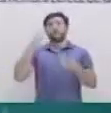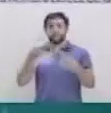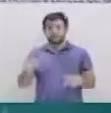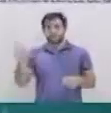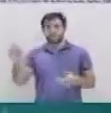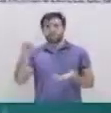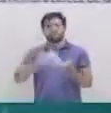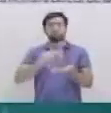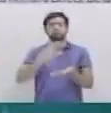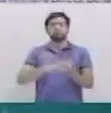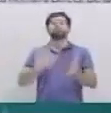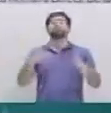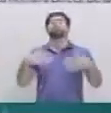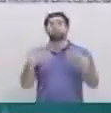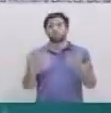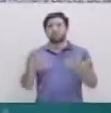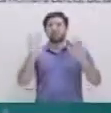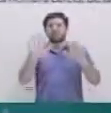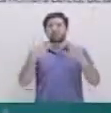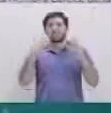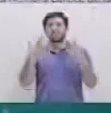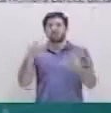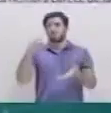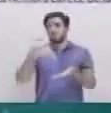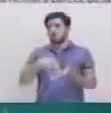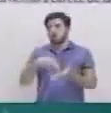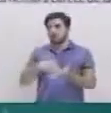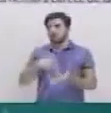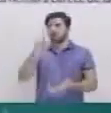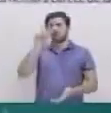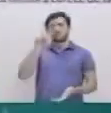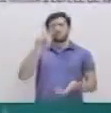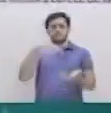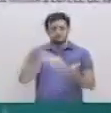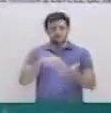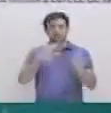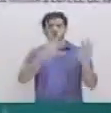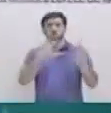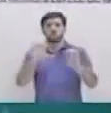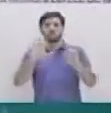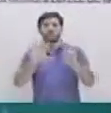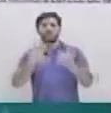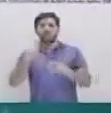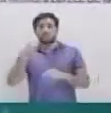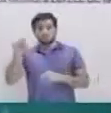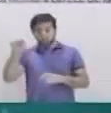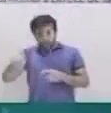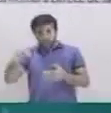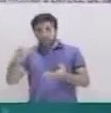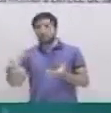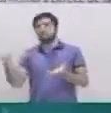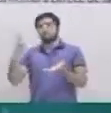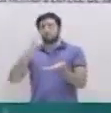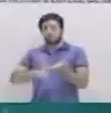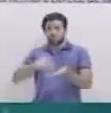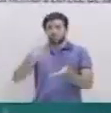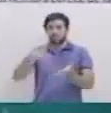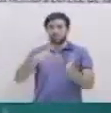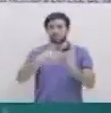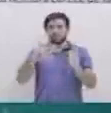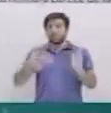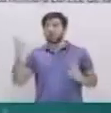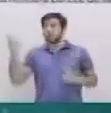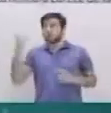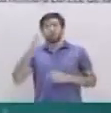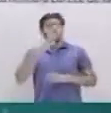fue declarado símbolo patrio desde el 18 de noviembre de 1871. ¿Y sabes por qué? Porque el quetzal es un ave que